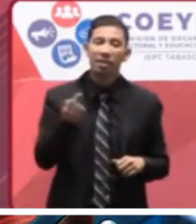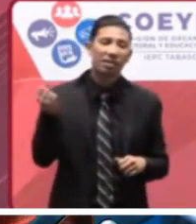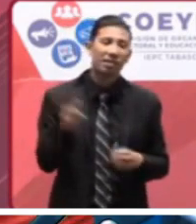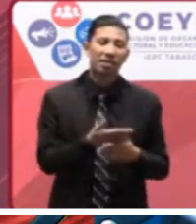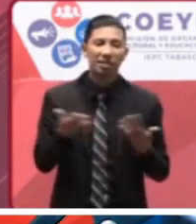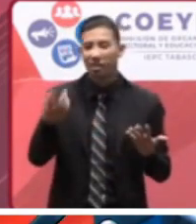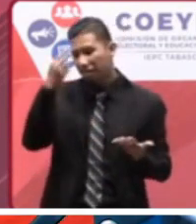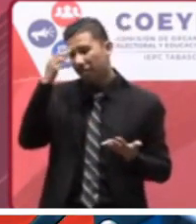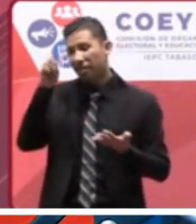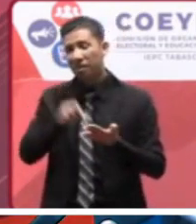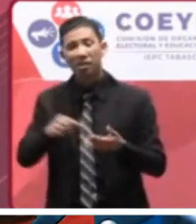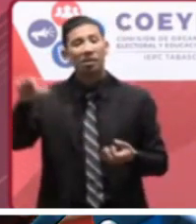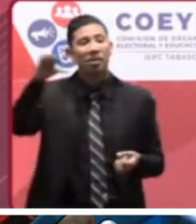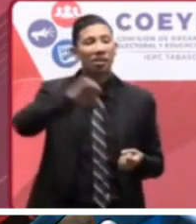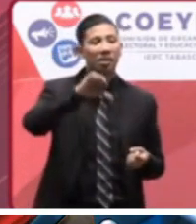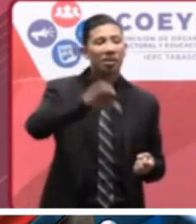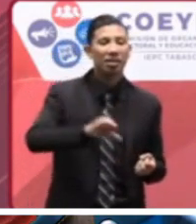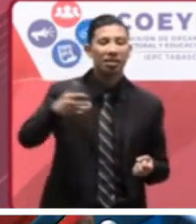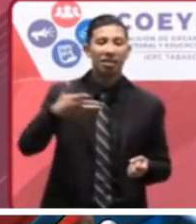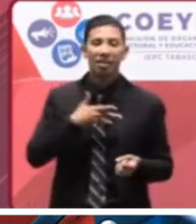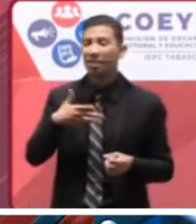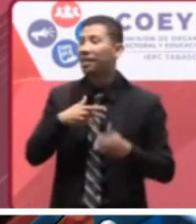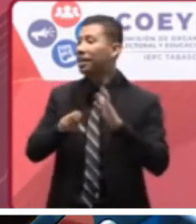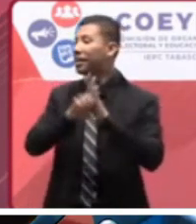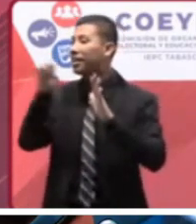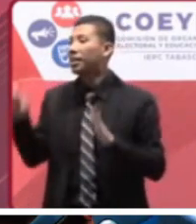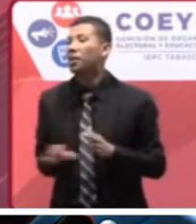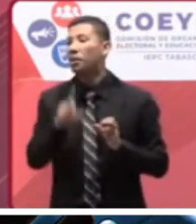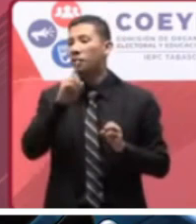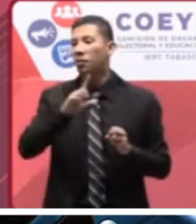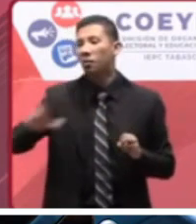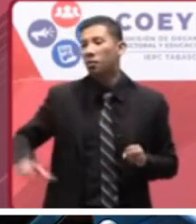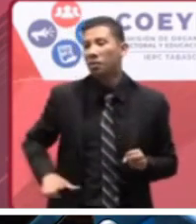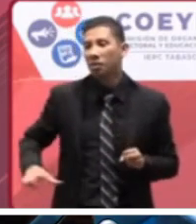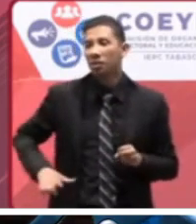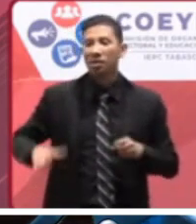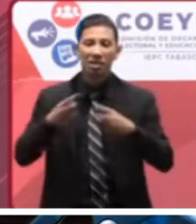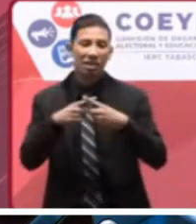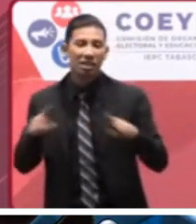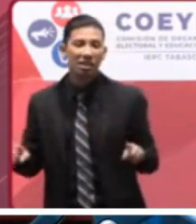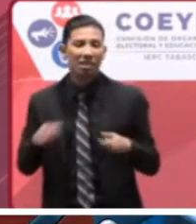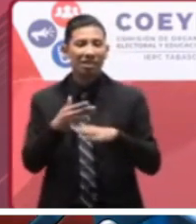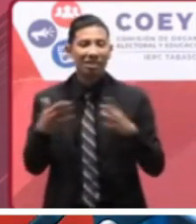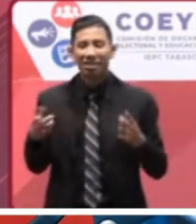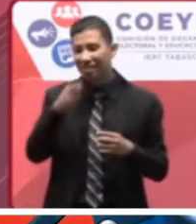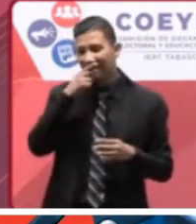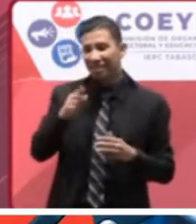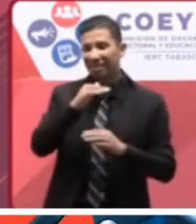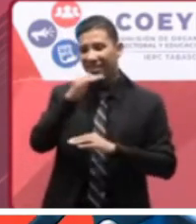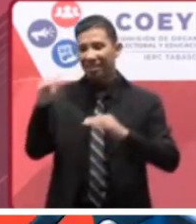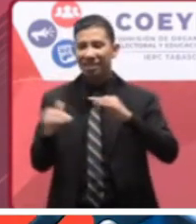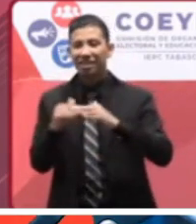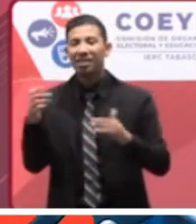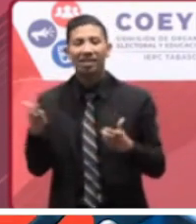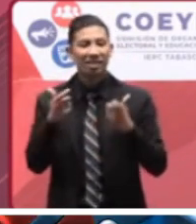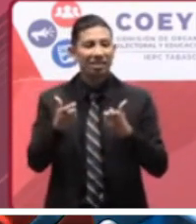Creo que hoy tenemos ejemplos de un gobierno distinto y que quiere que se abaraten los costos de